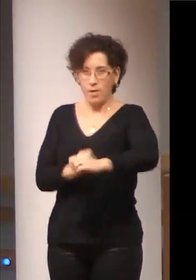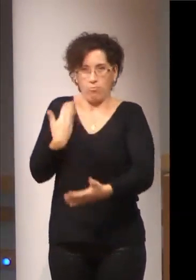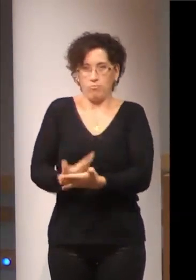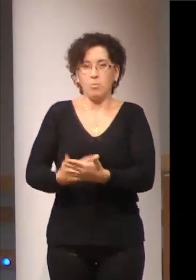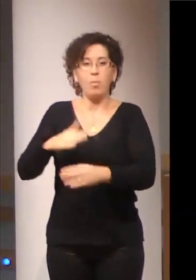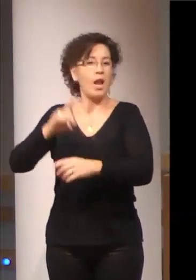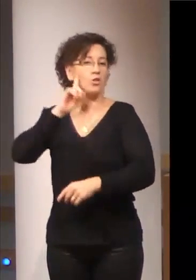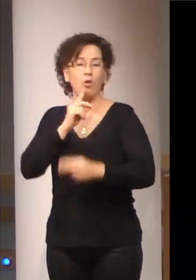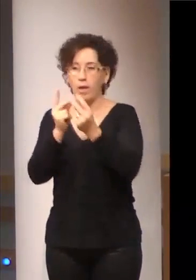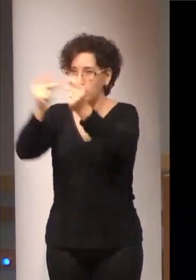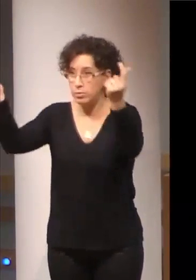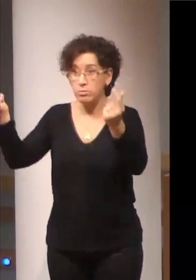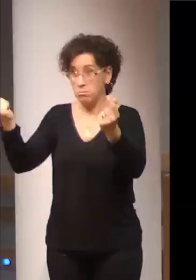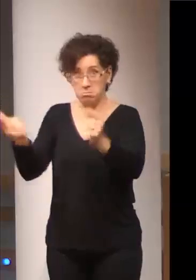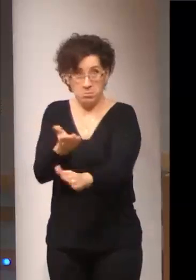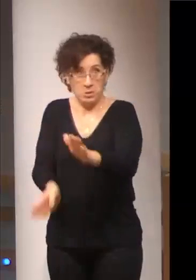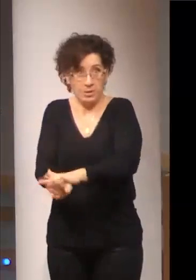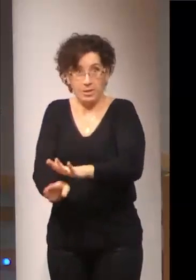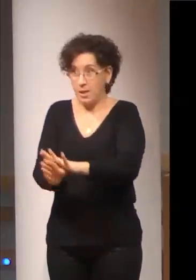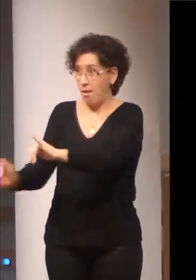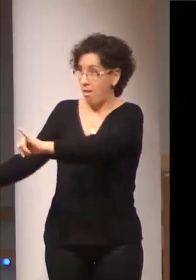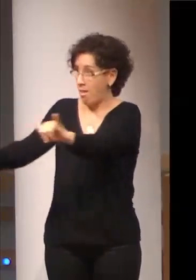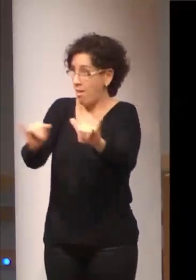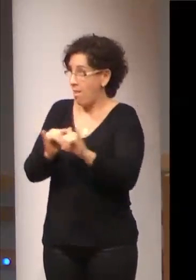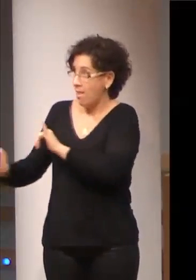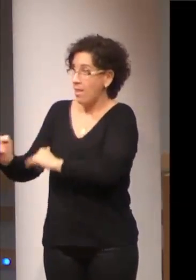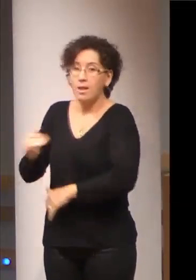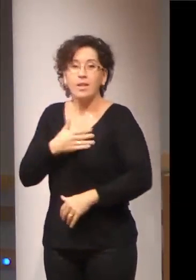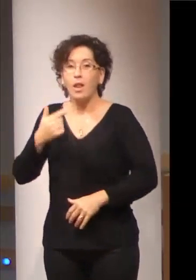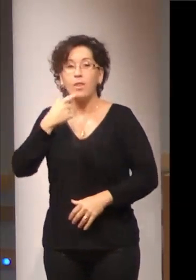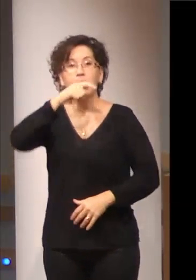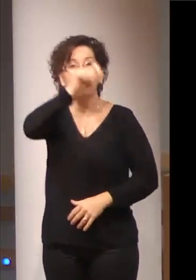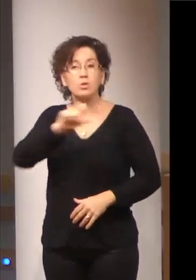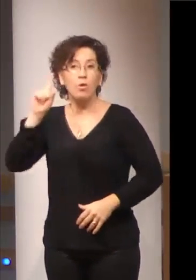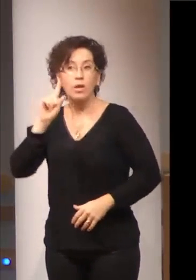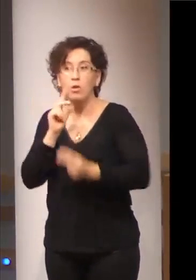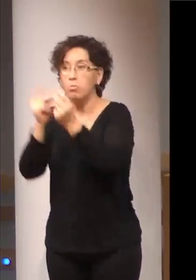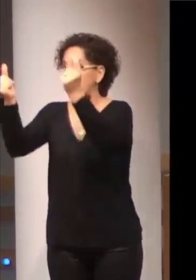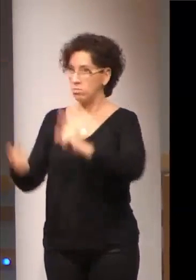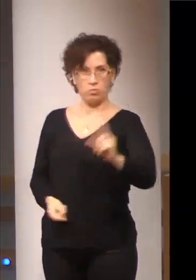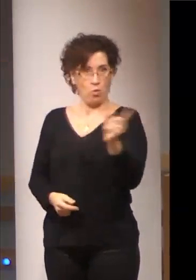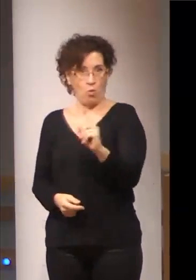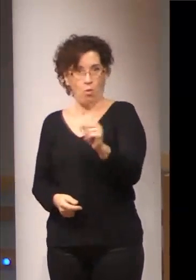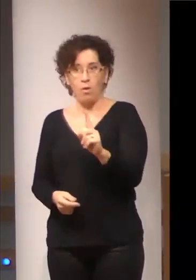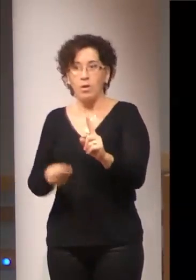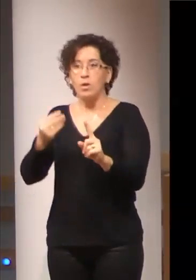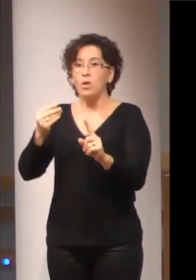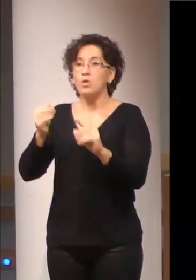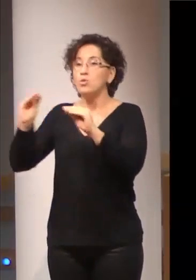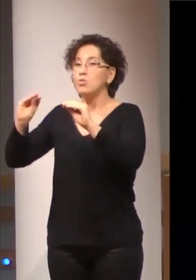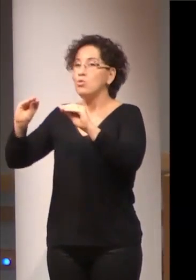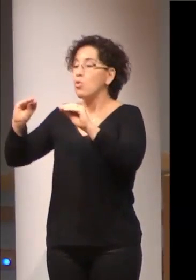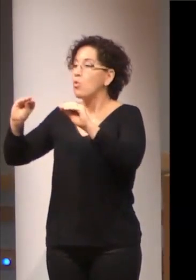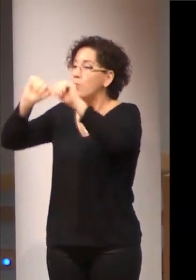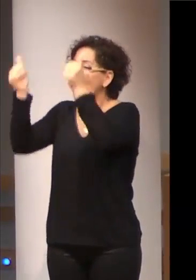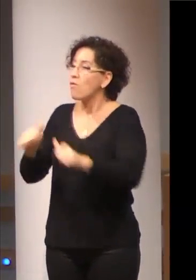sordera. La sordera está aquí y tenemos que… las personas sordas han encontrado que la mejor manera de solucionar el problema de la